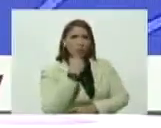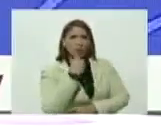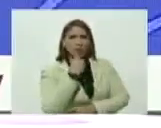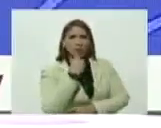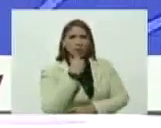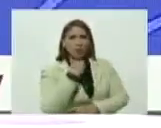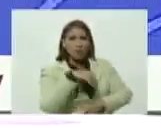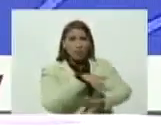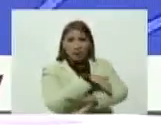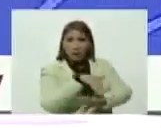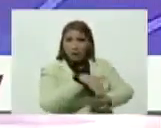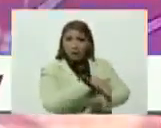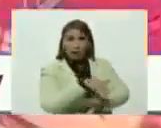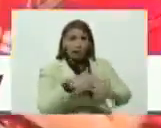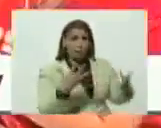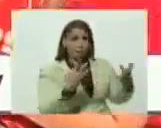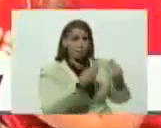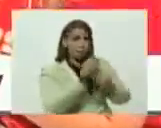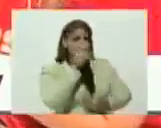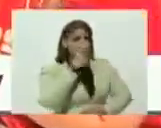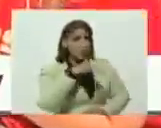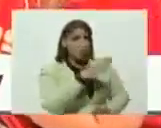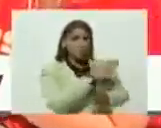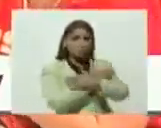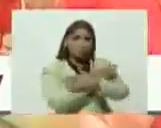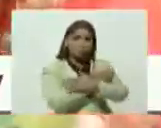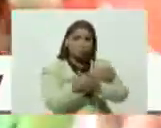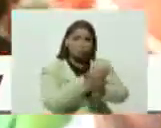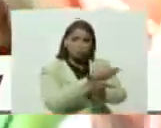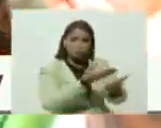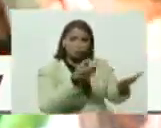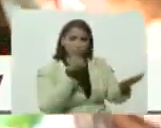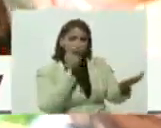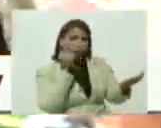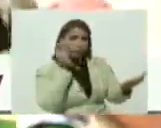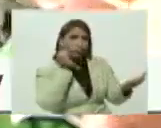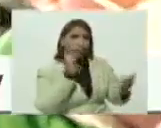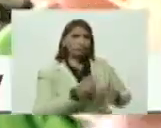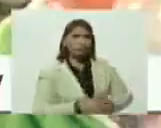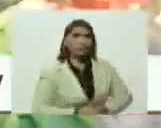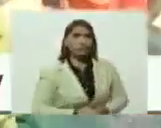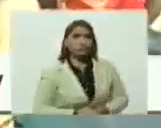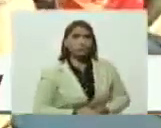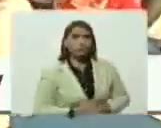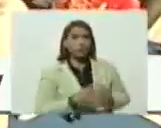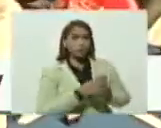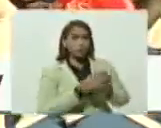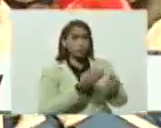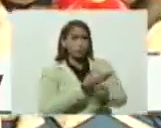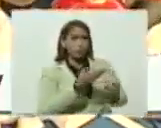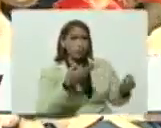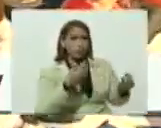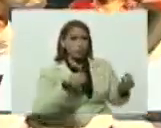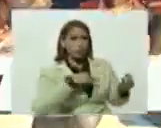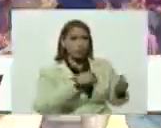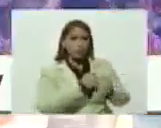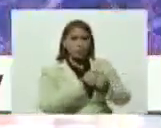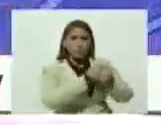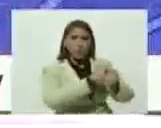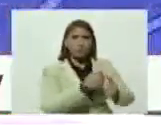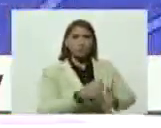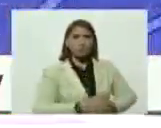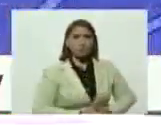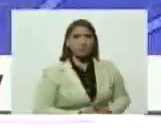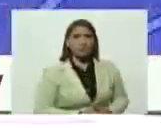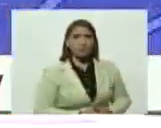las calles con el pueblo. Así que felicitaciones, muchachos, muchachas, todo el éxito, todo nuestro amor